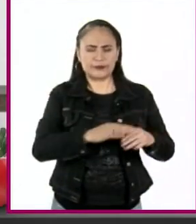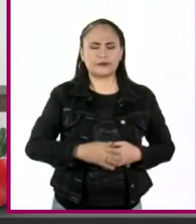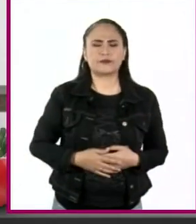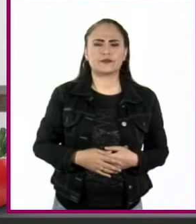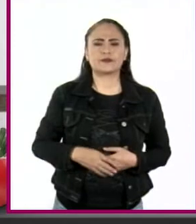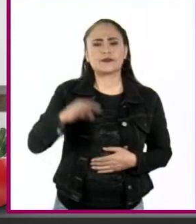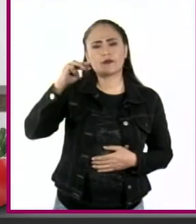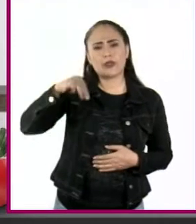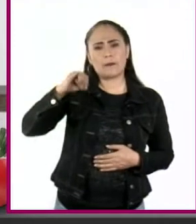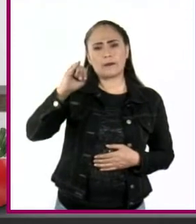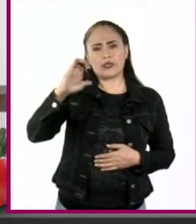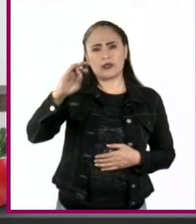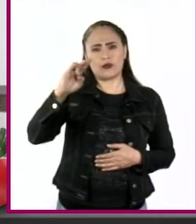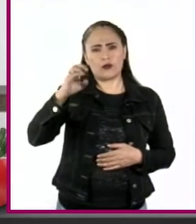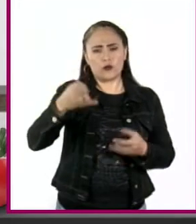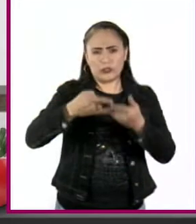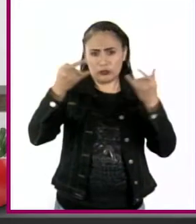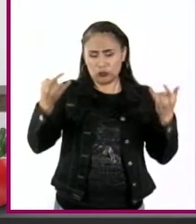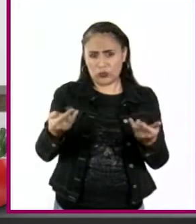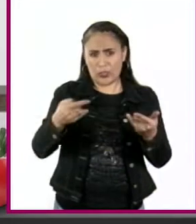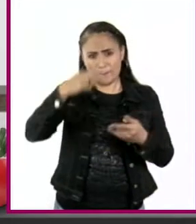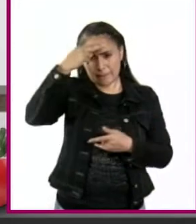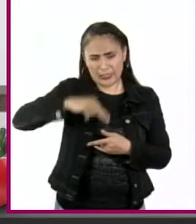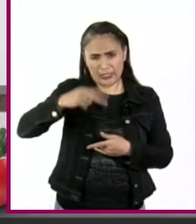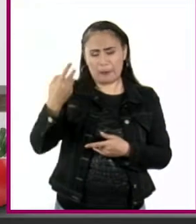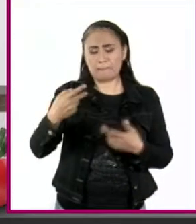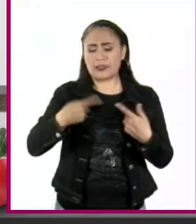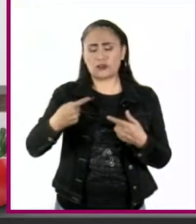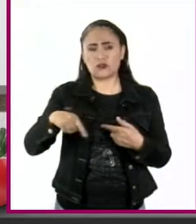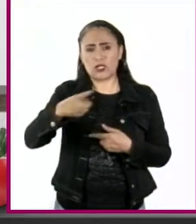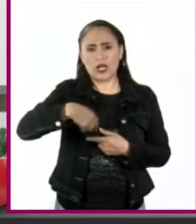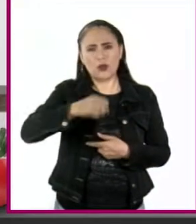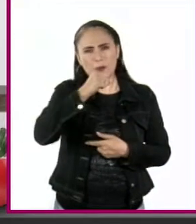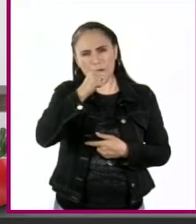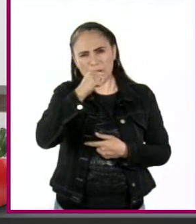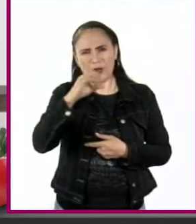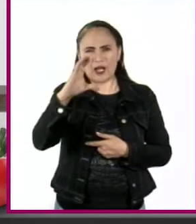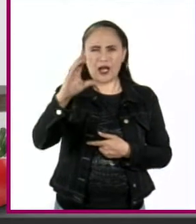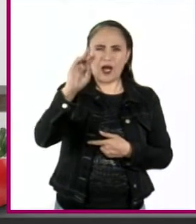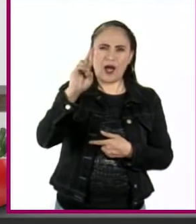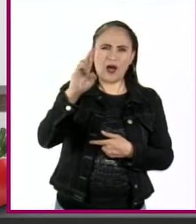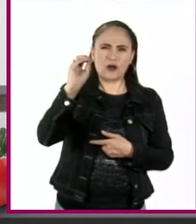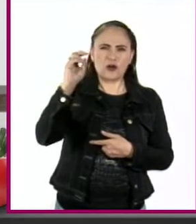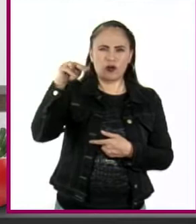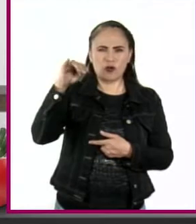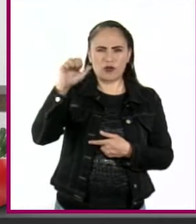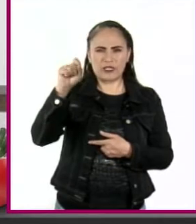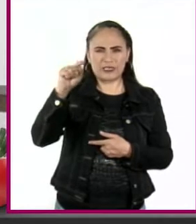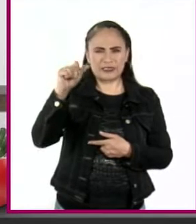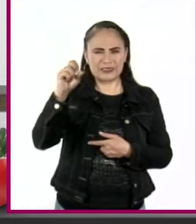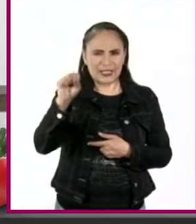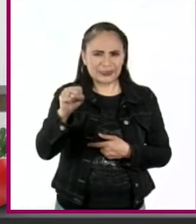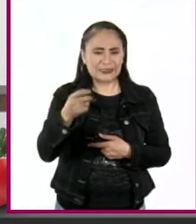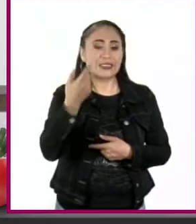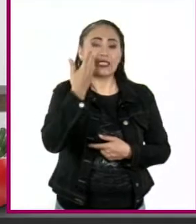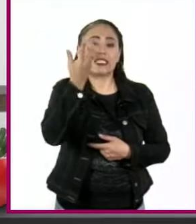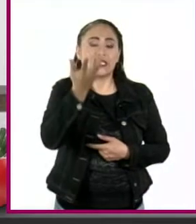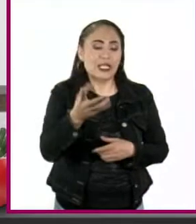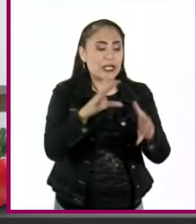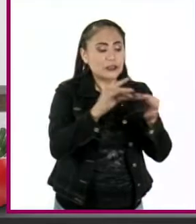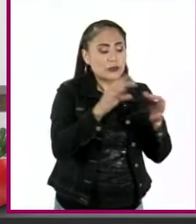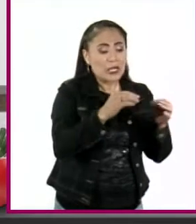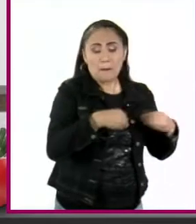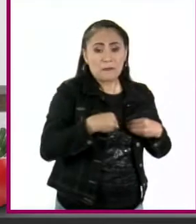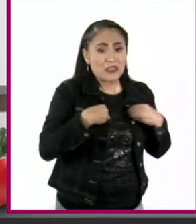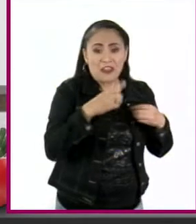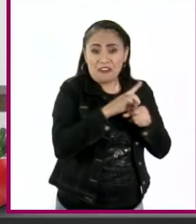La microhistoria mexicana nace de los cronistas, quienes desarrollan un afecto por su localidad y están interesados por mostrar y explicarse lo